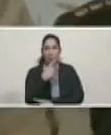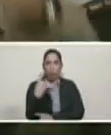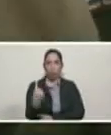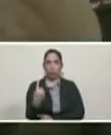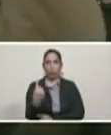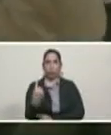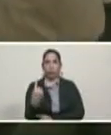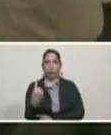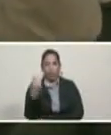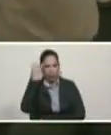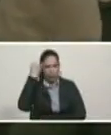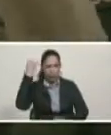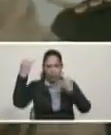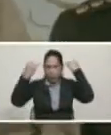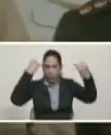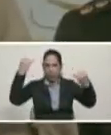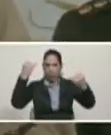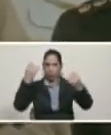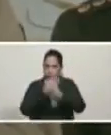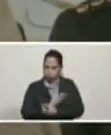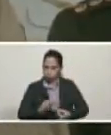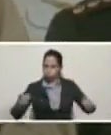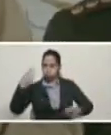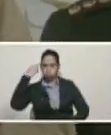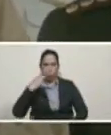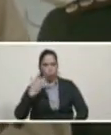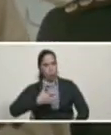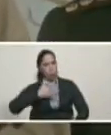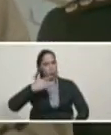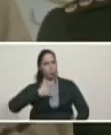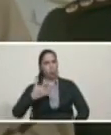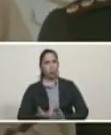Su idea de dignidad bolivariana.